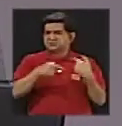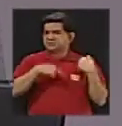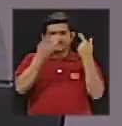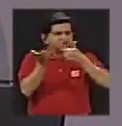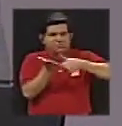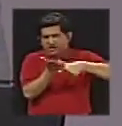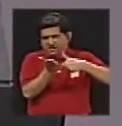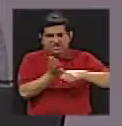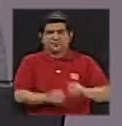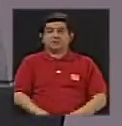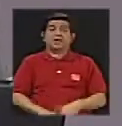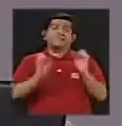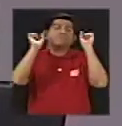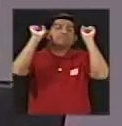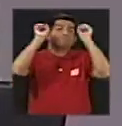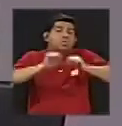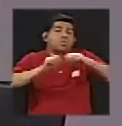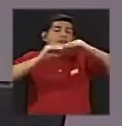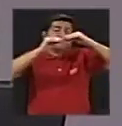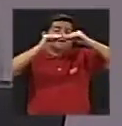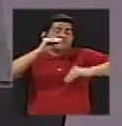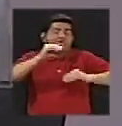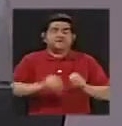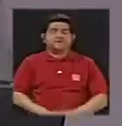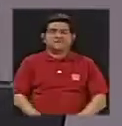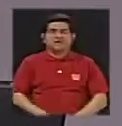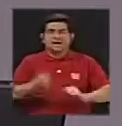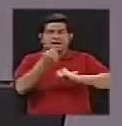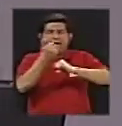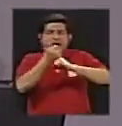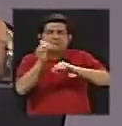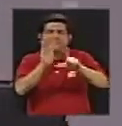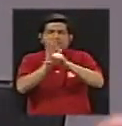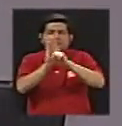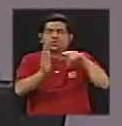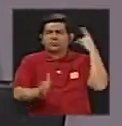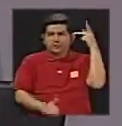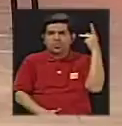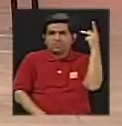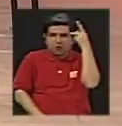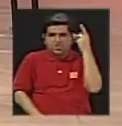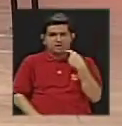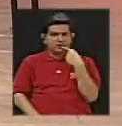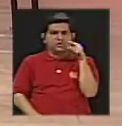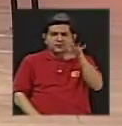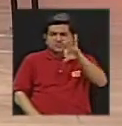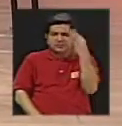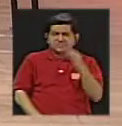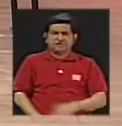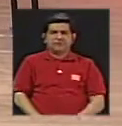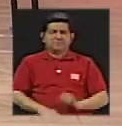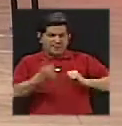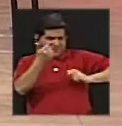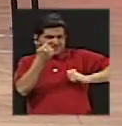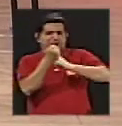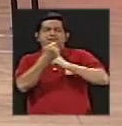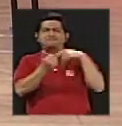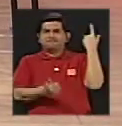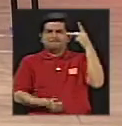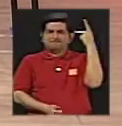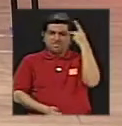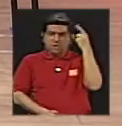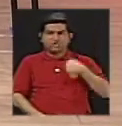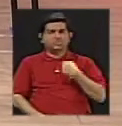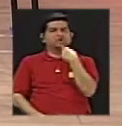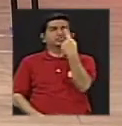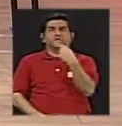entonces podrían restarle legitimidad política, para ponerlo eso, respaldo político, es lo que